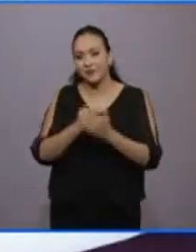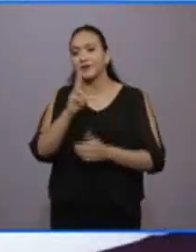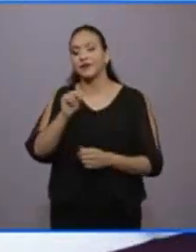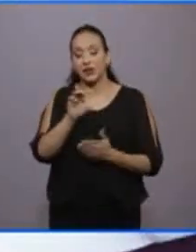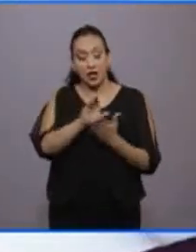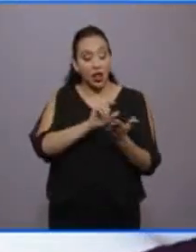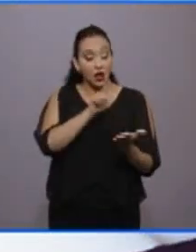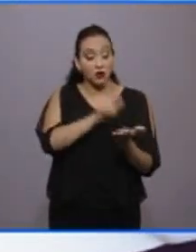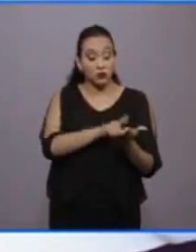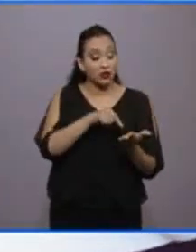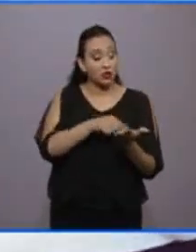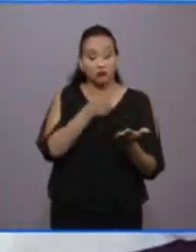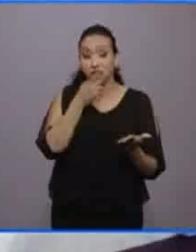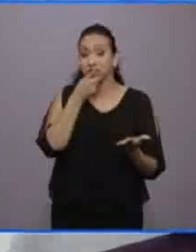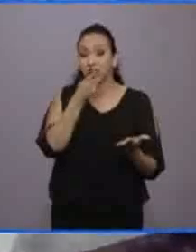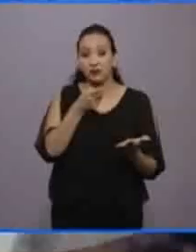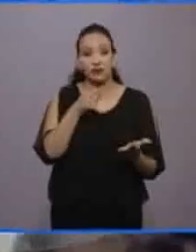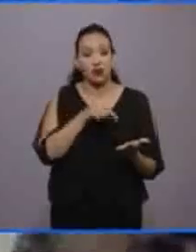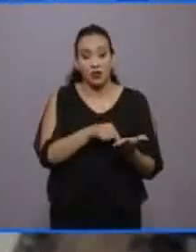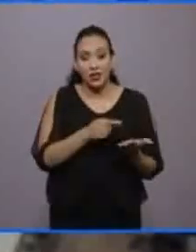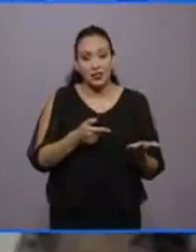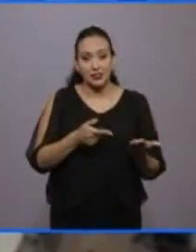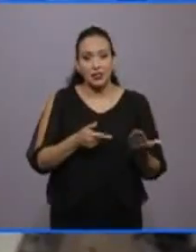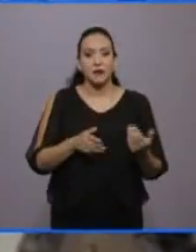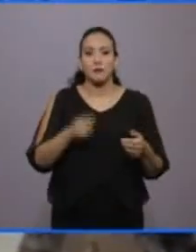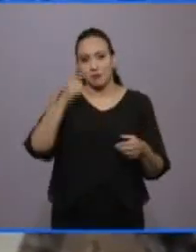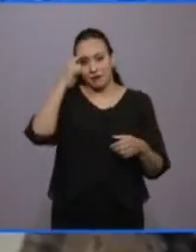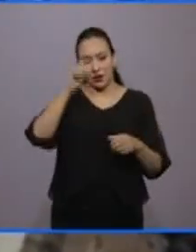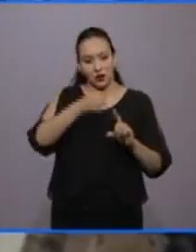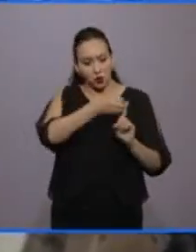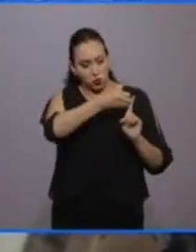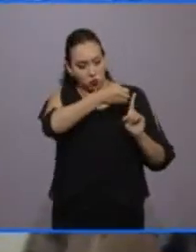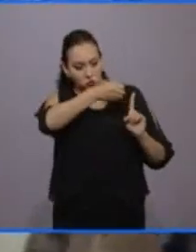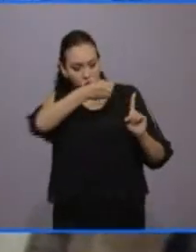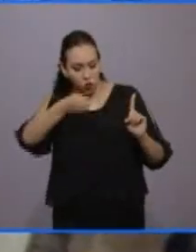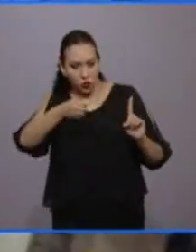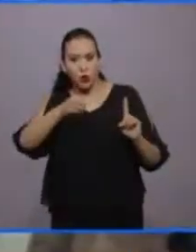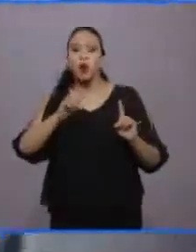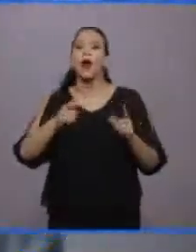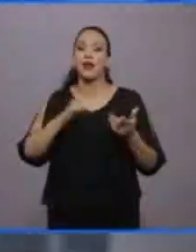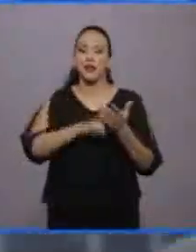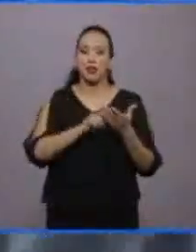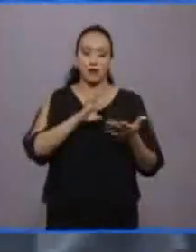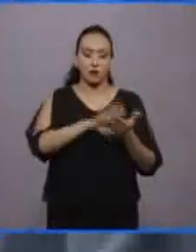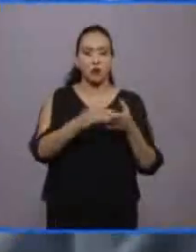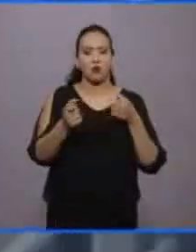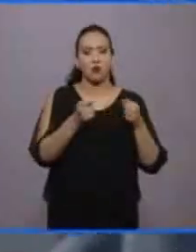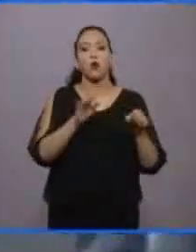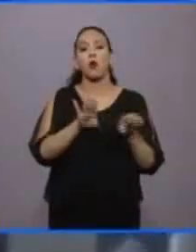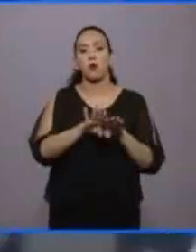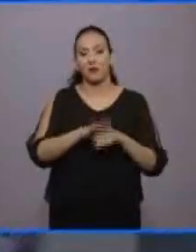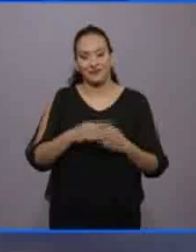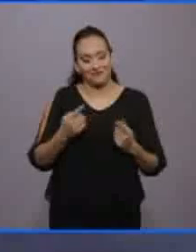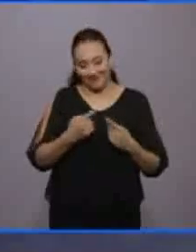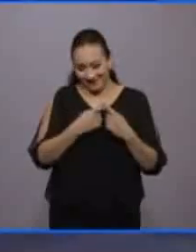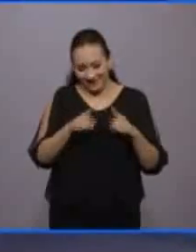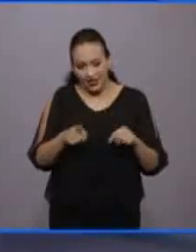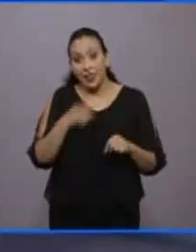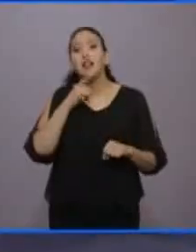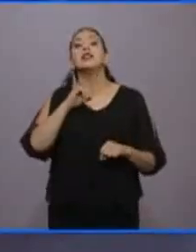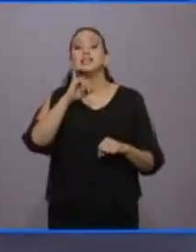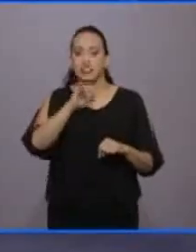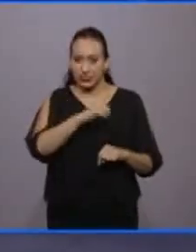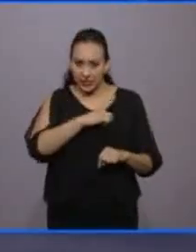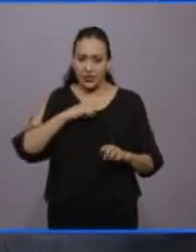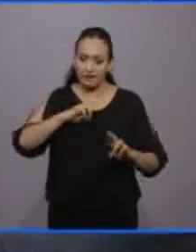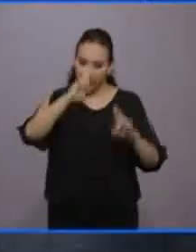remite expresamente a un criterio de eficiencia para la organización y gobierno de las prisiones. Por el contrario, apela al respeto de